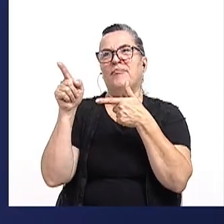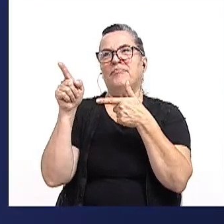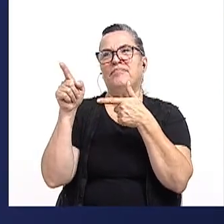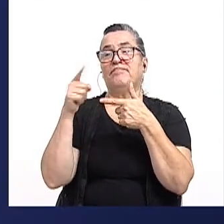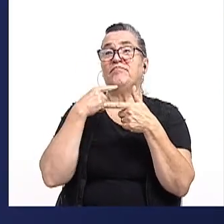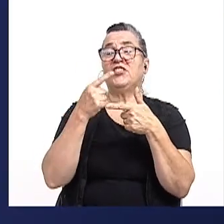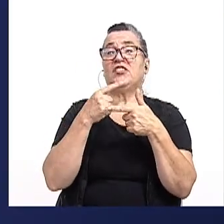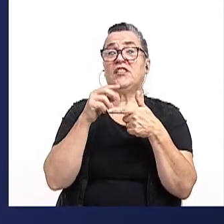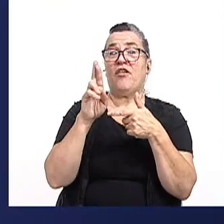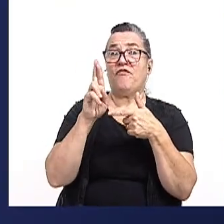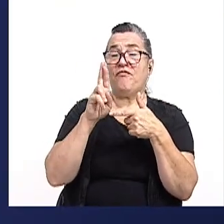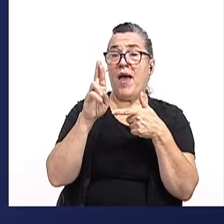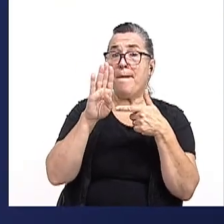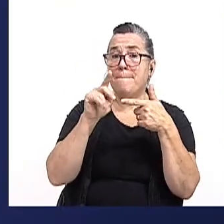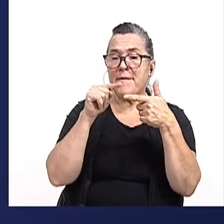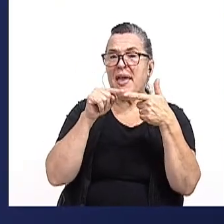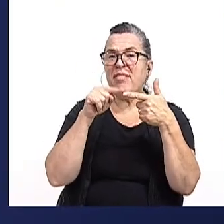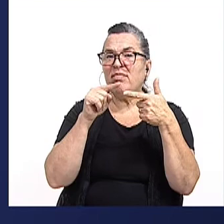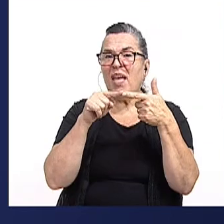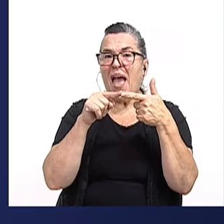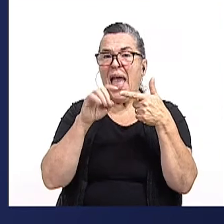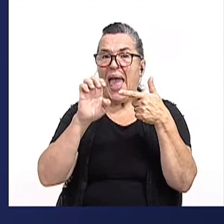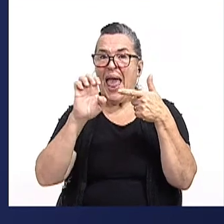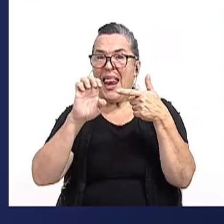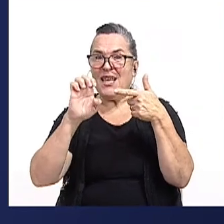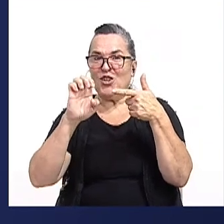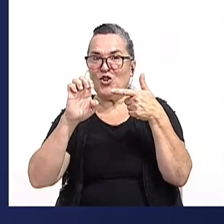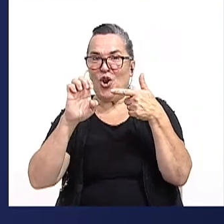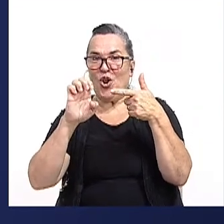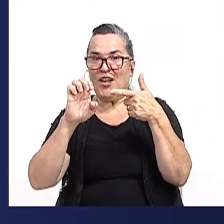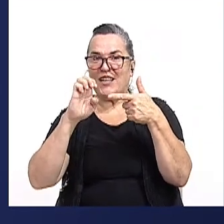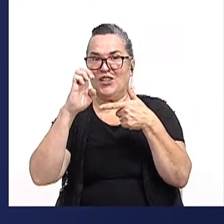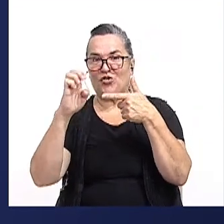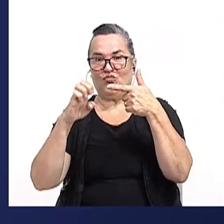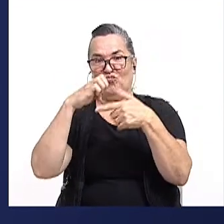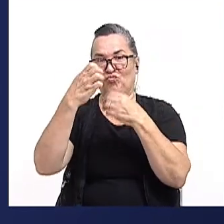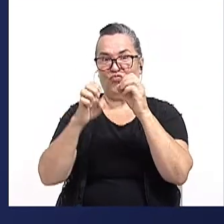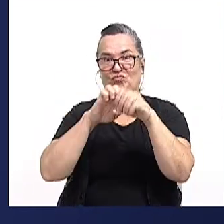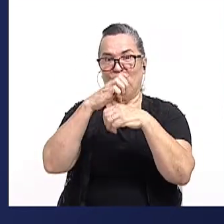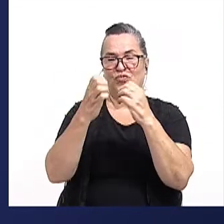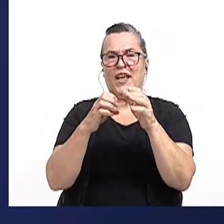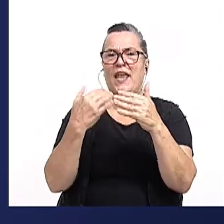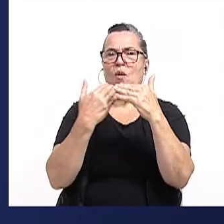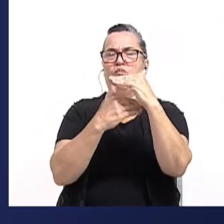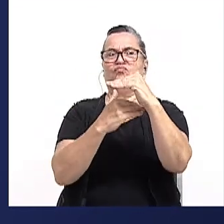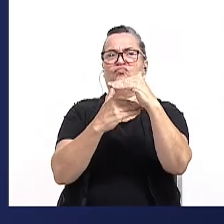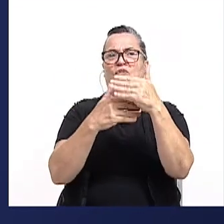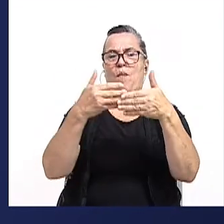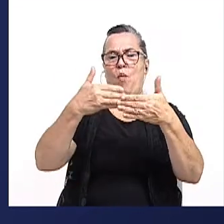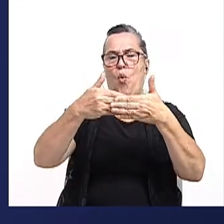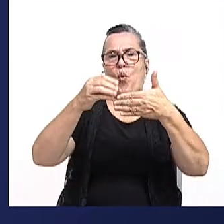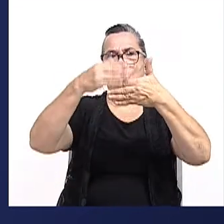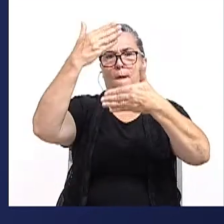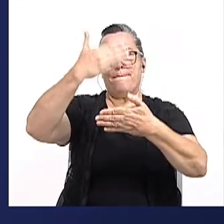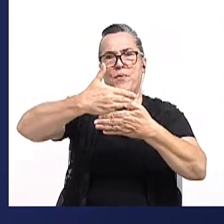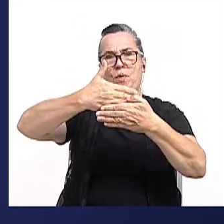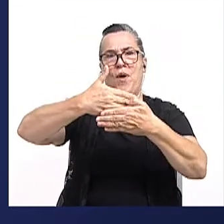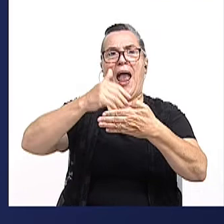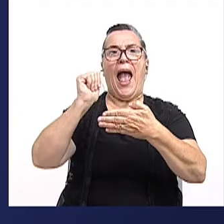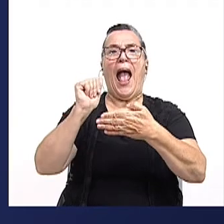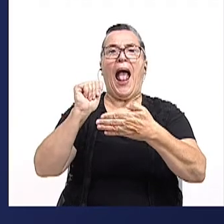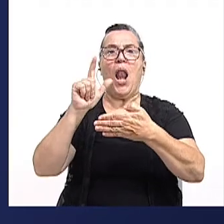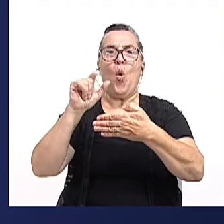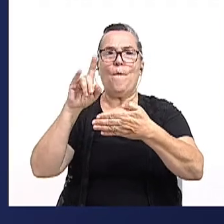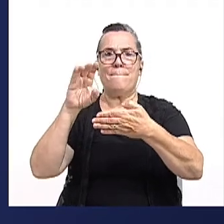que la radiación beta consiste en electrones y puede ser detenida por una placa de aluminio, como lo vieron en